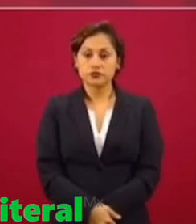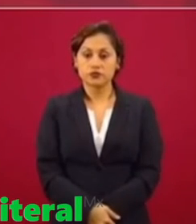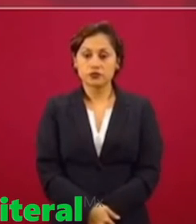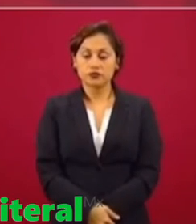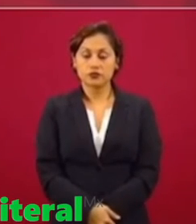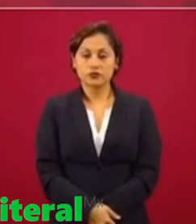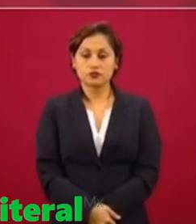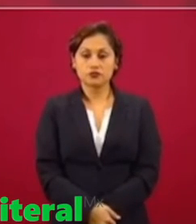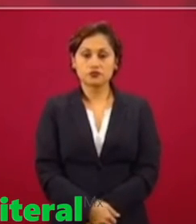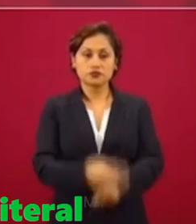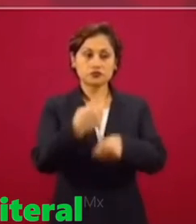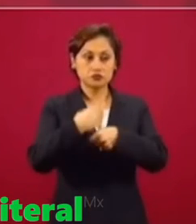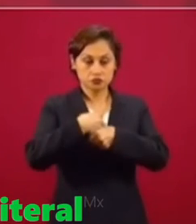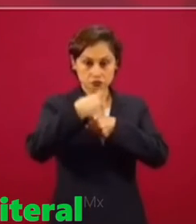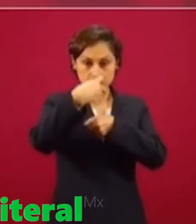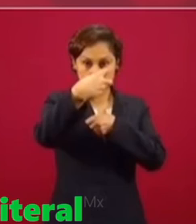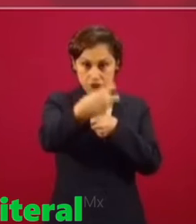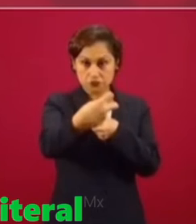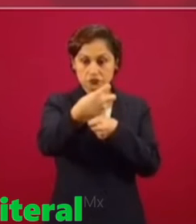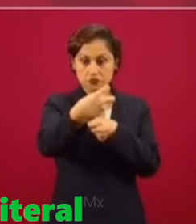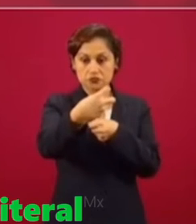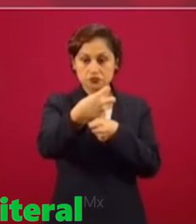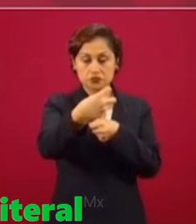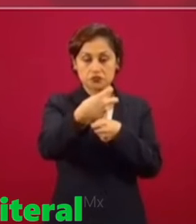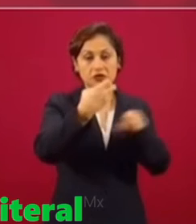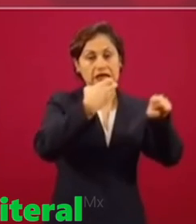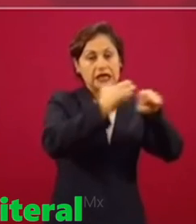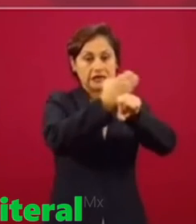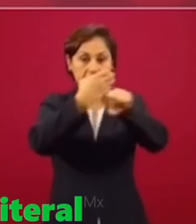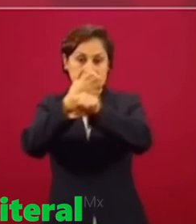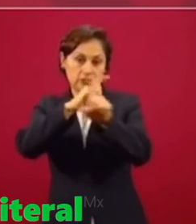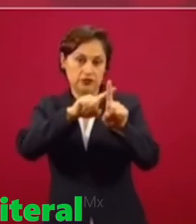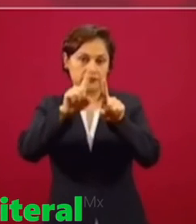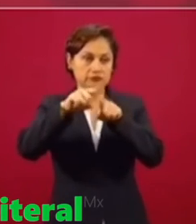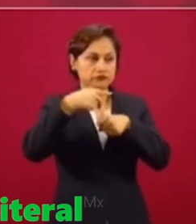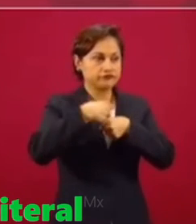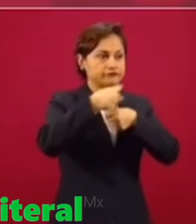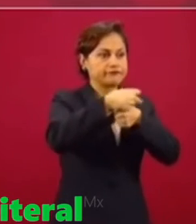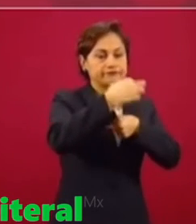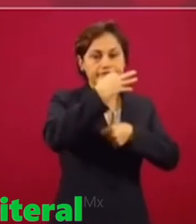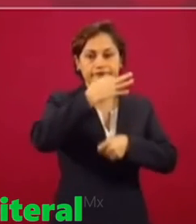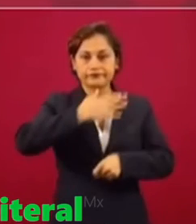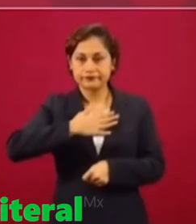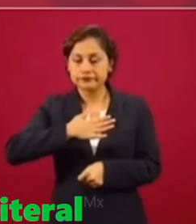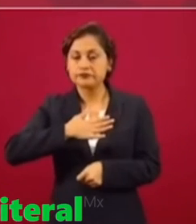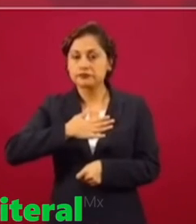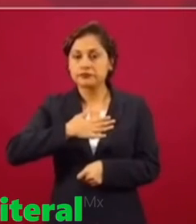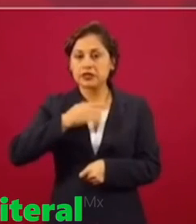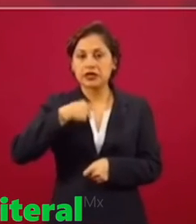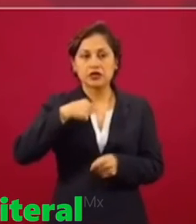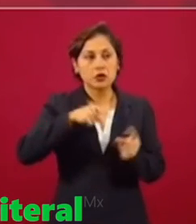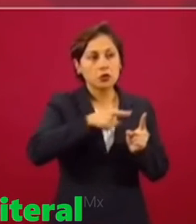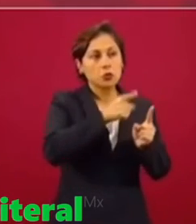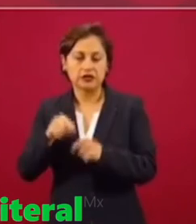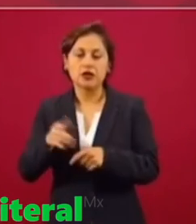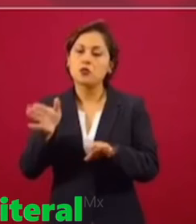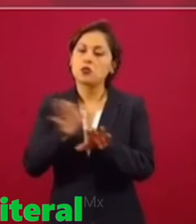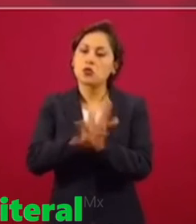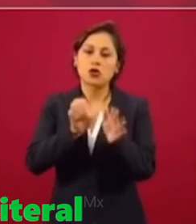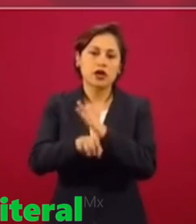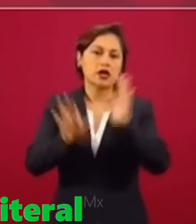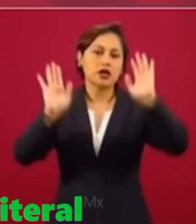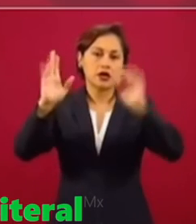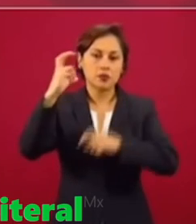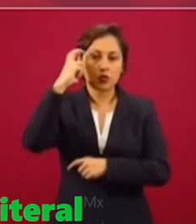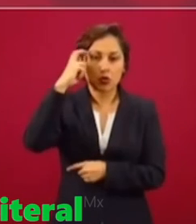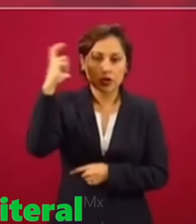invitación para ir a varios estados y tengo como tres posibles rutas: